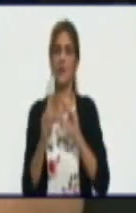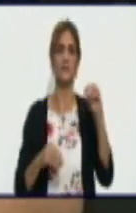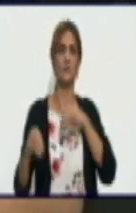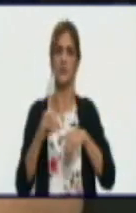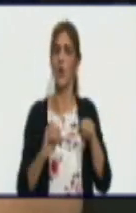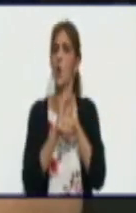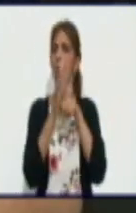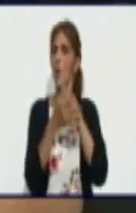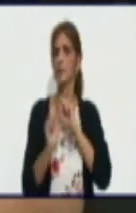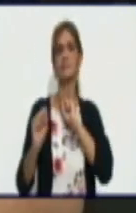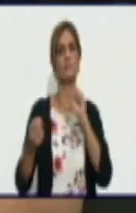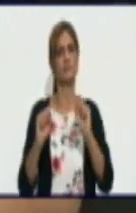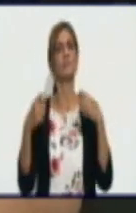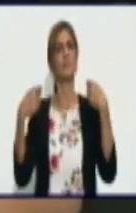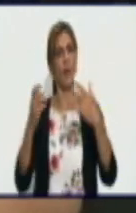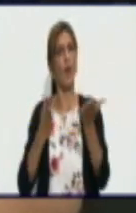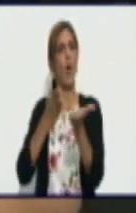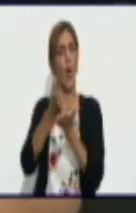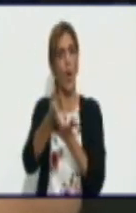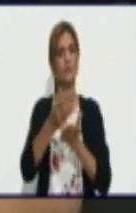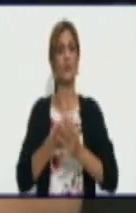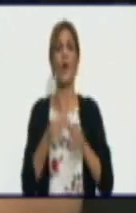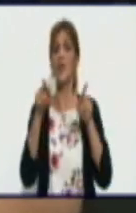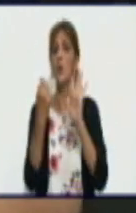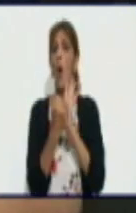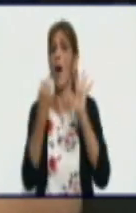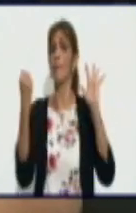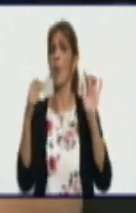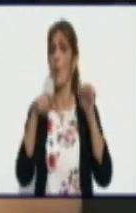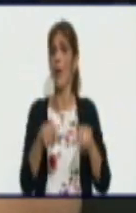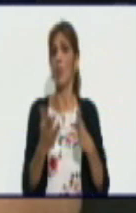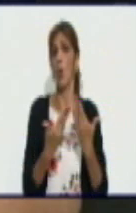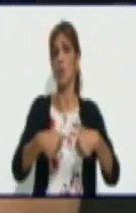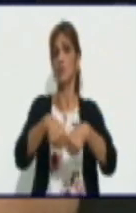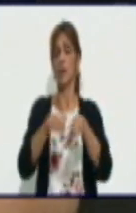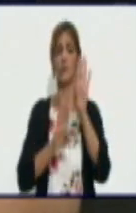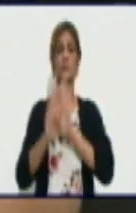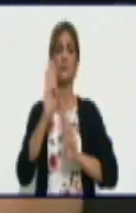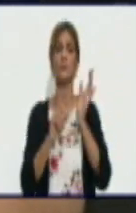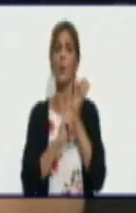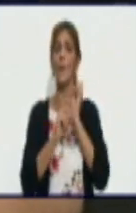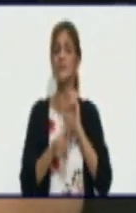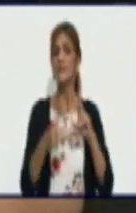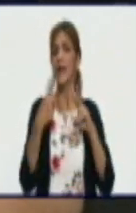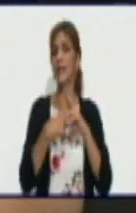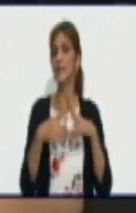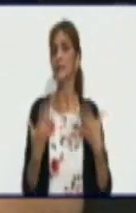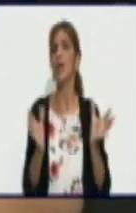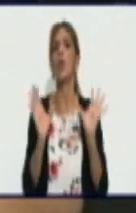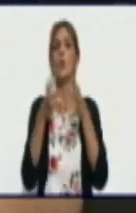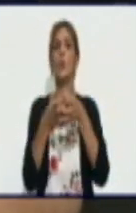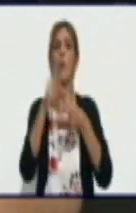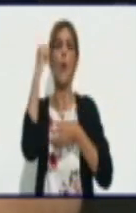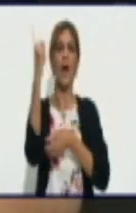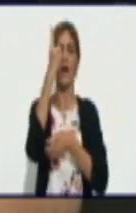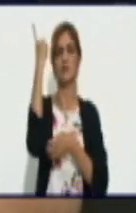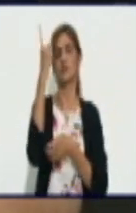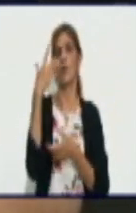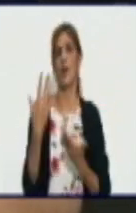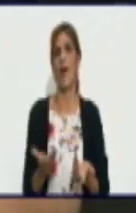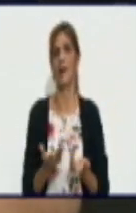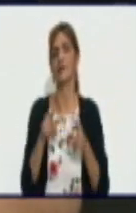de Defensa Provincial y por el Grupo Temporal Nacional, que son los únicos facultados a modificar